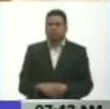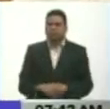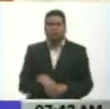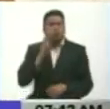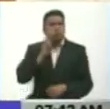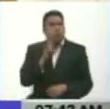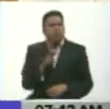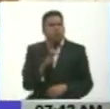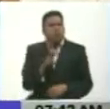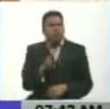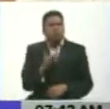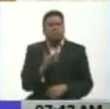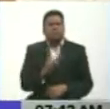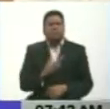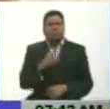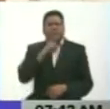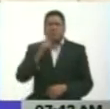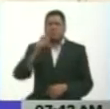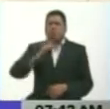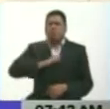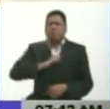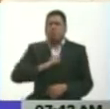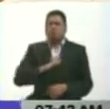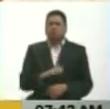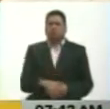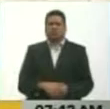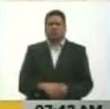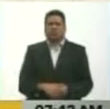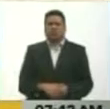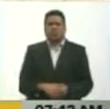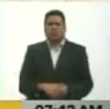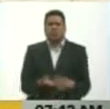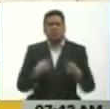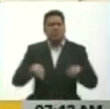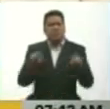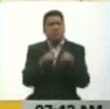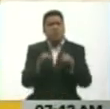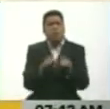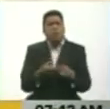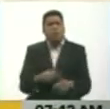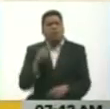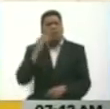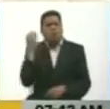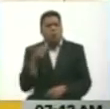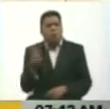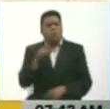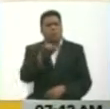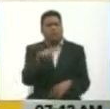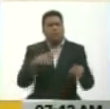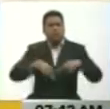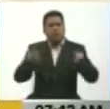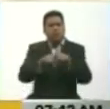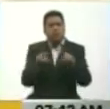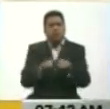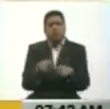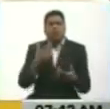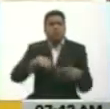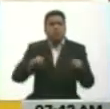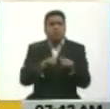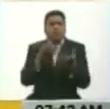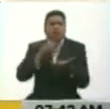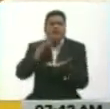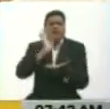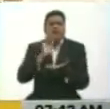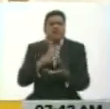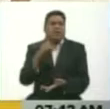destilando tanto odio y tanto desprecio por uno como ellos, que es un muchacho que se crió aquí, que igual toma café en la mañana, me explico, que va a